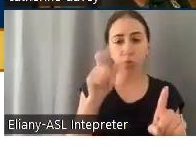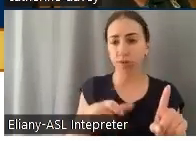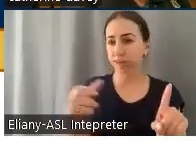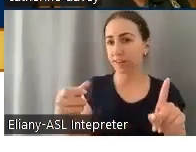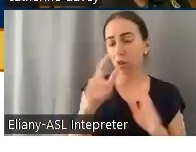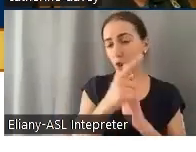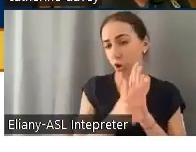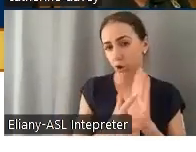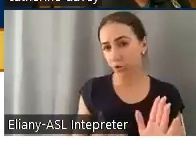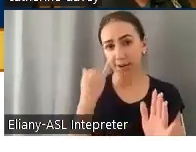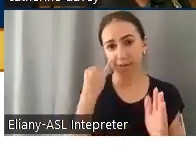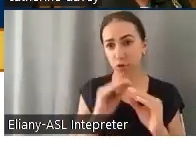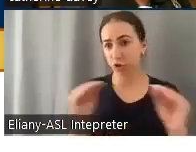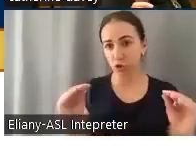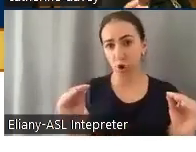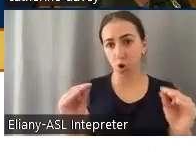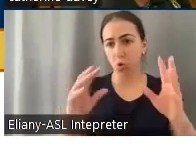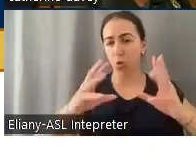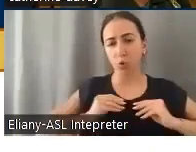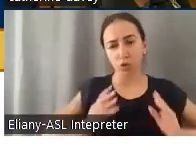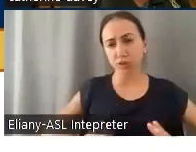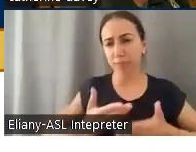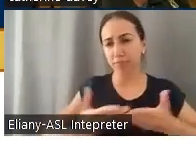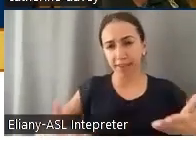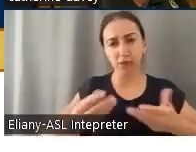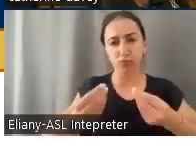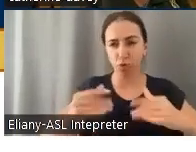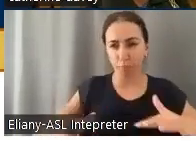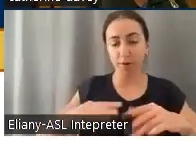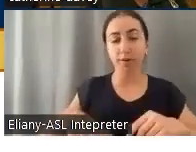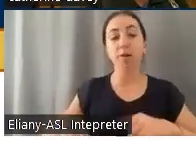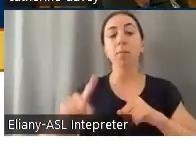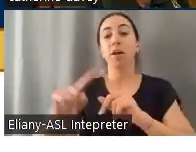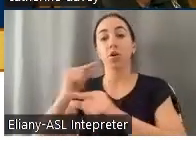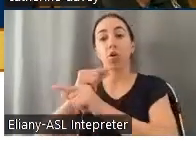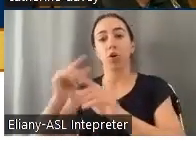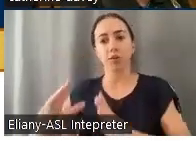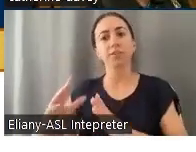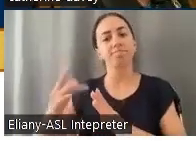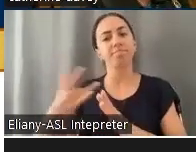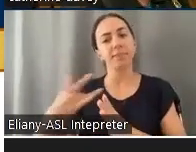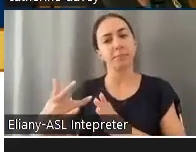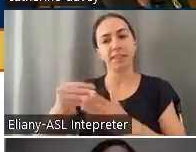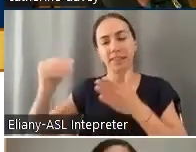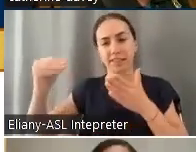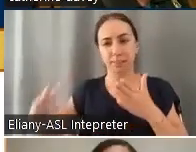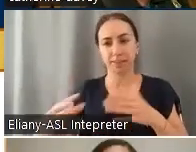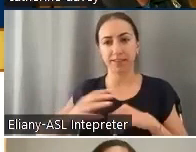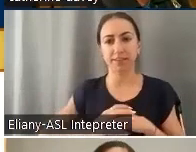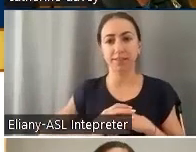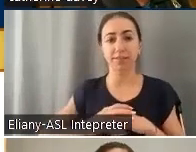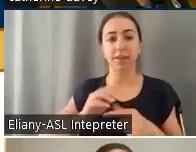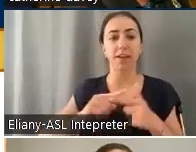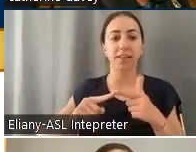muy barata. Usted no debe estar representado por un abogado si no tiene bienes, pero la